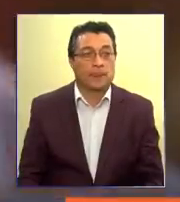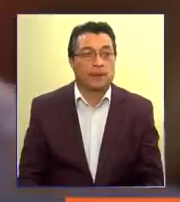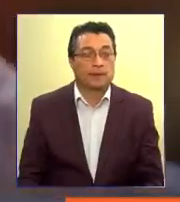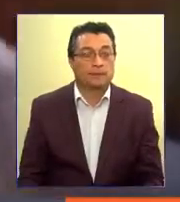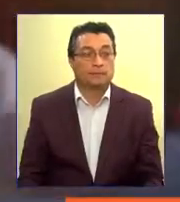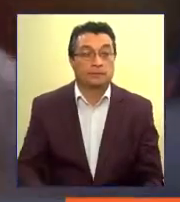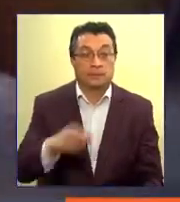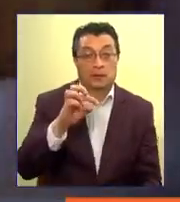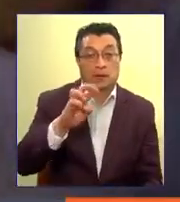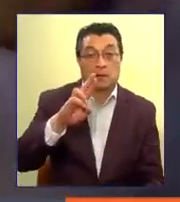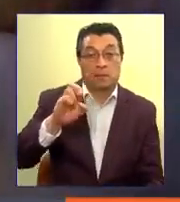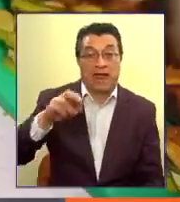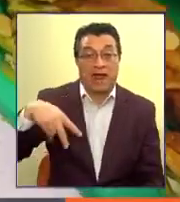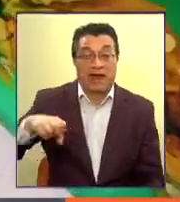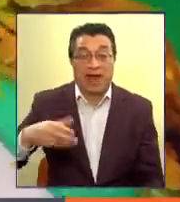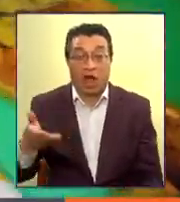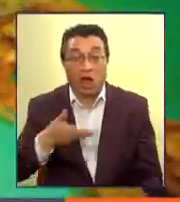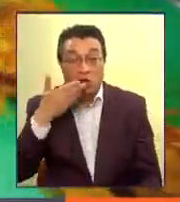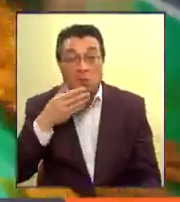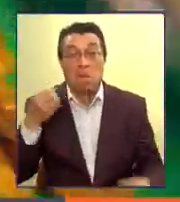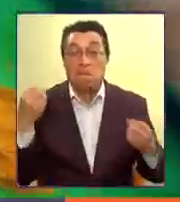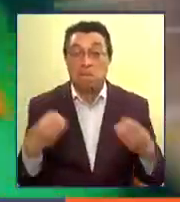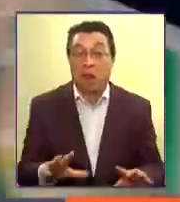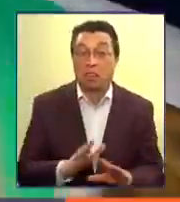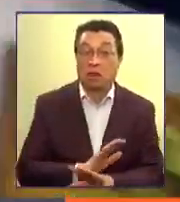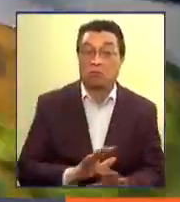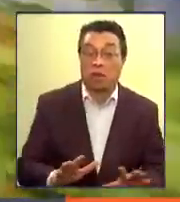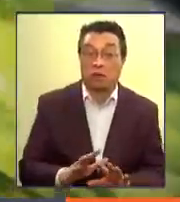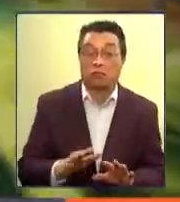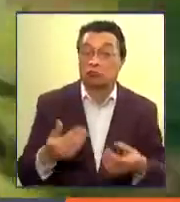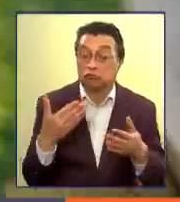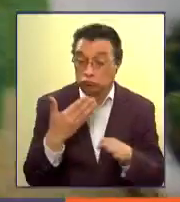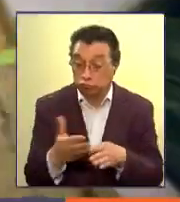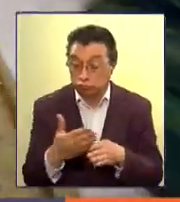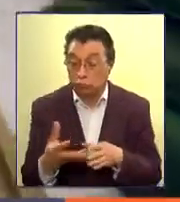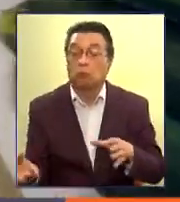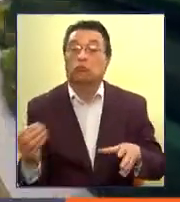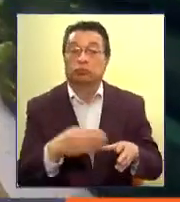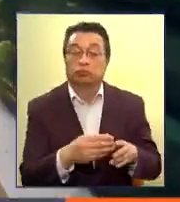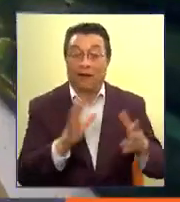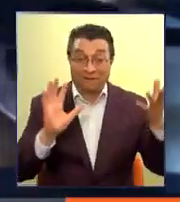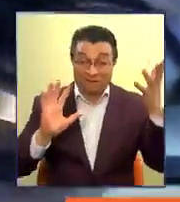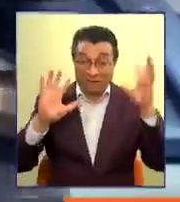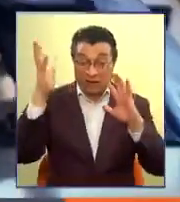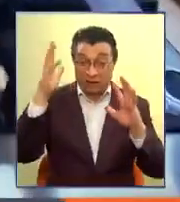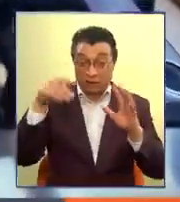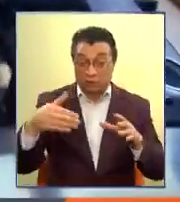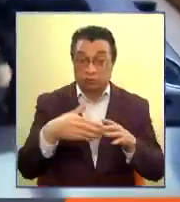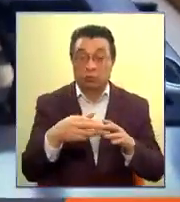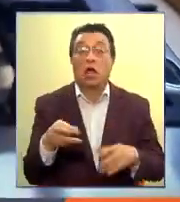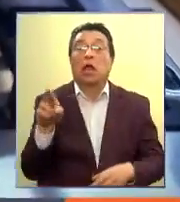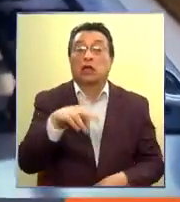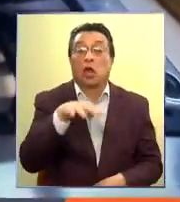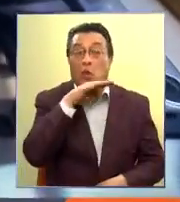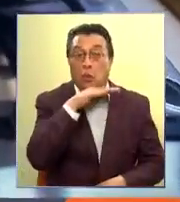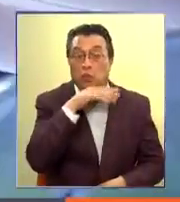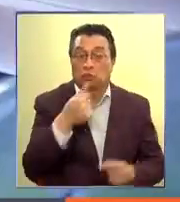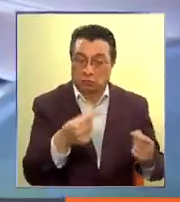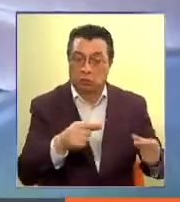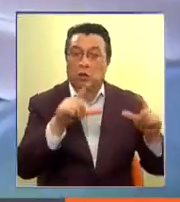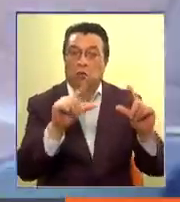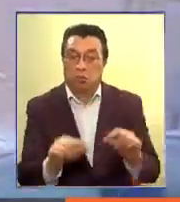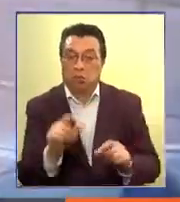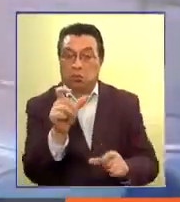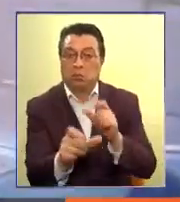Prana Sopas no pierde nada, lo que queda lo compostan. Como venden en vidrio, reutilizan y ofrecen descuento a los clientes